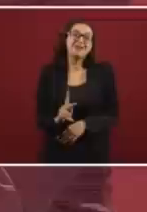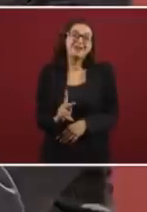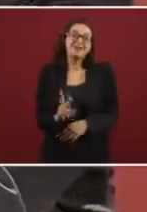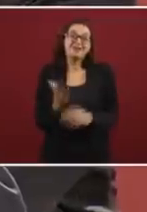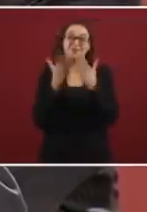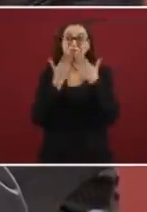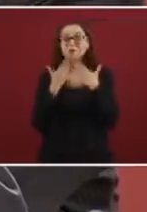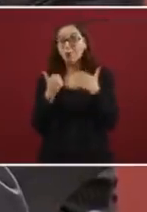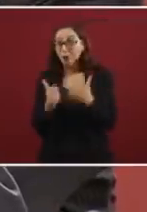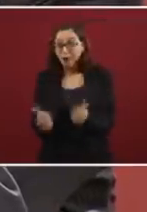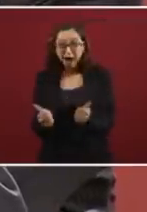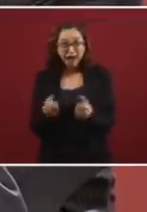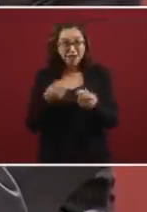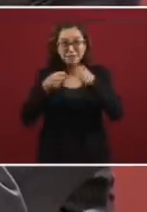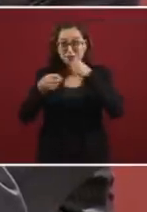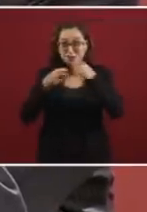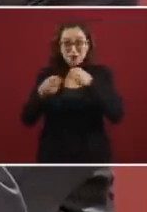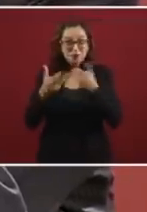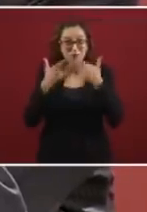que no existen